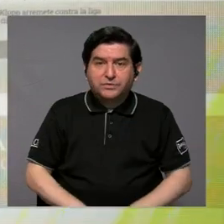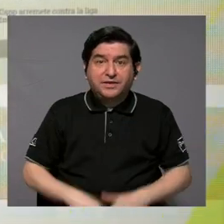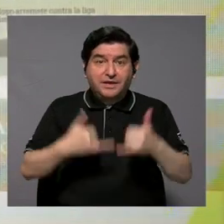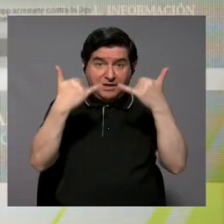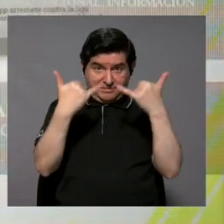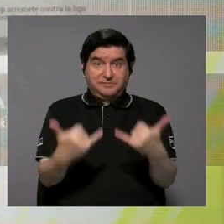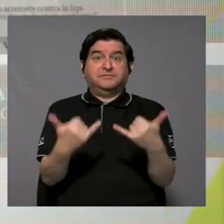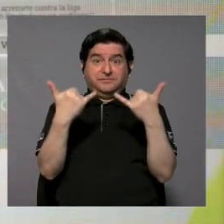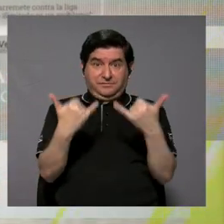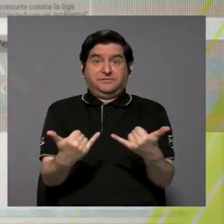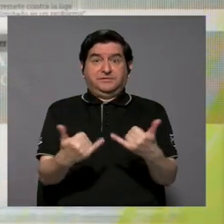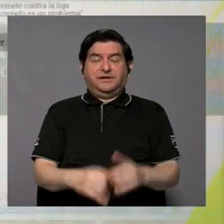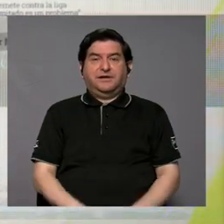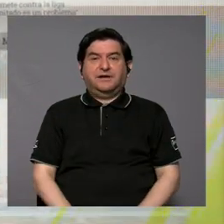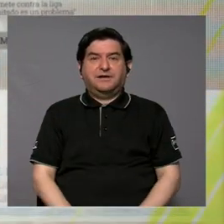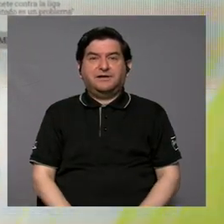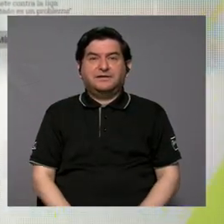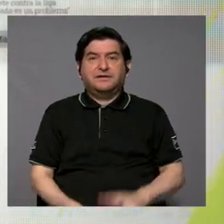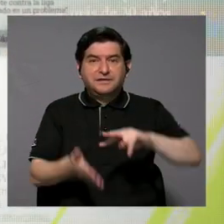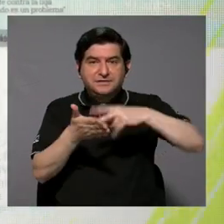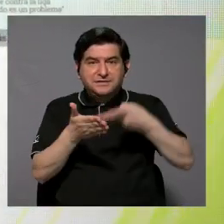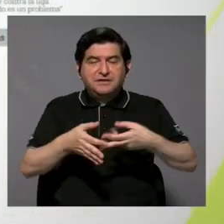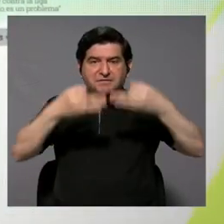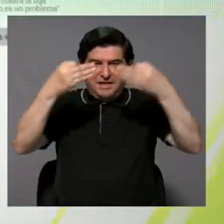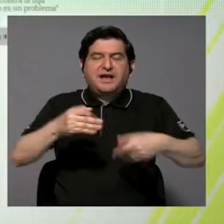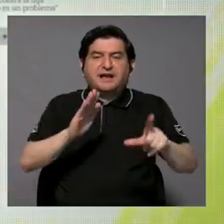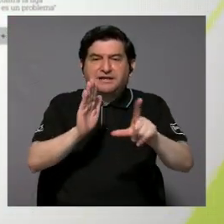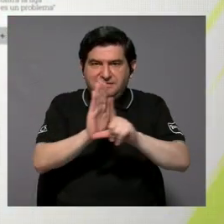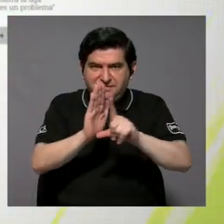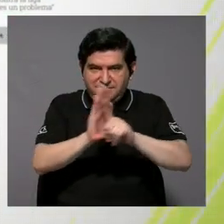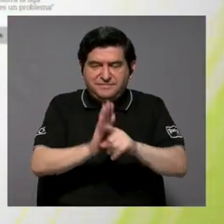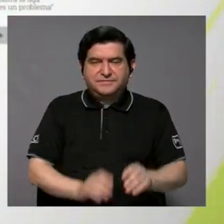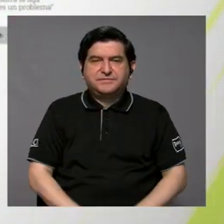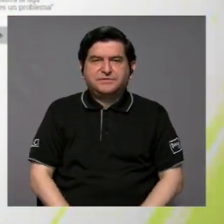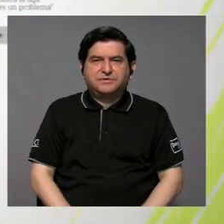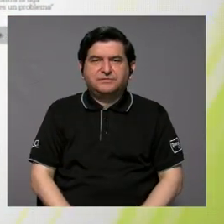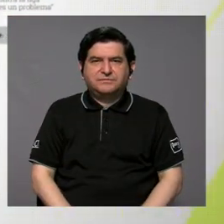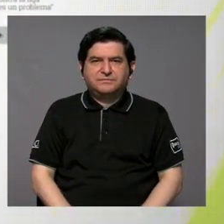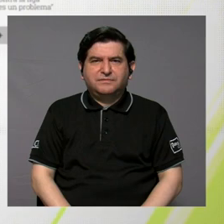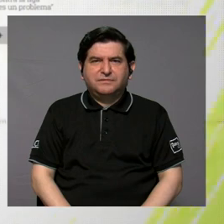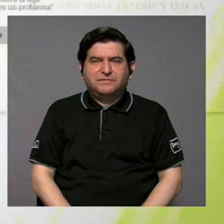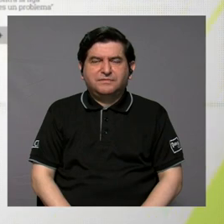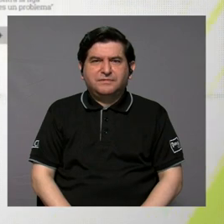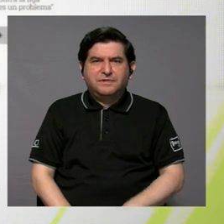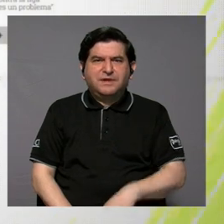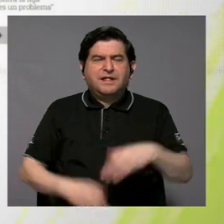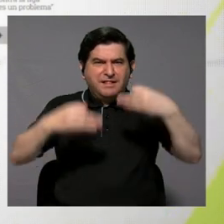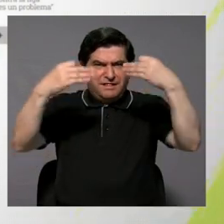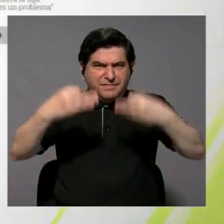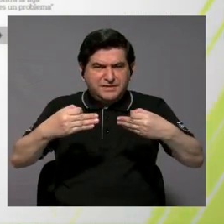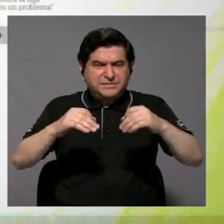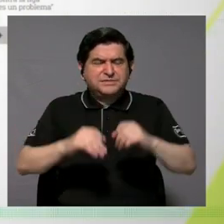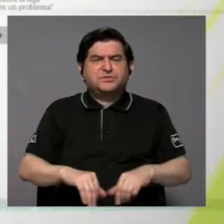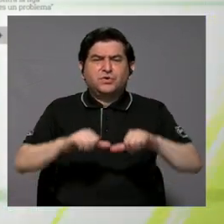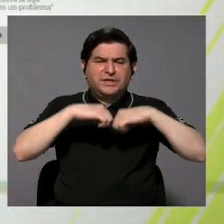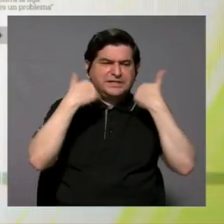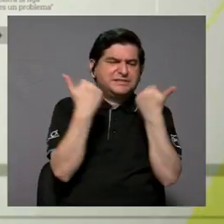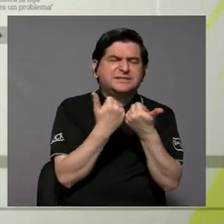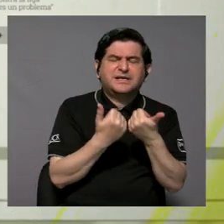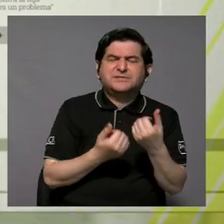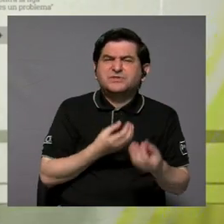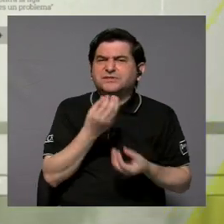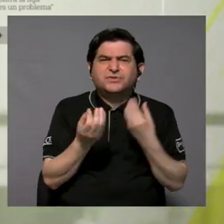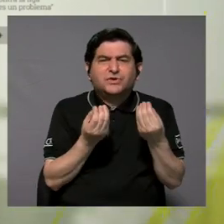ya efectivamente sea una disposición legal, ¿cuáles serán las medidas que va a tomar la asociación